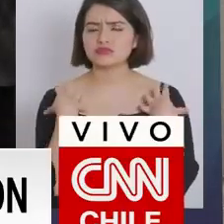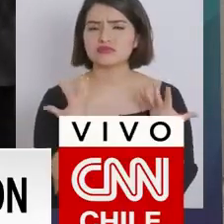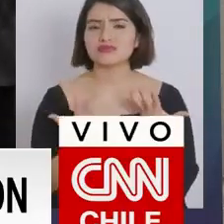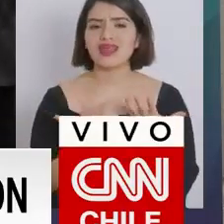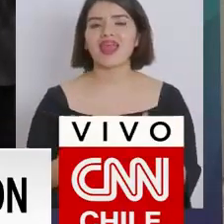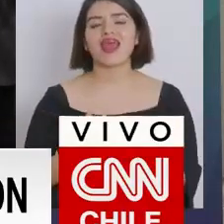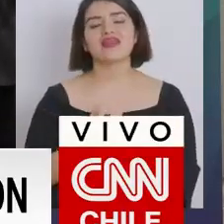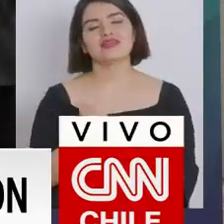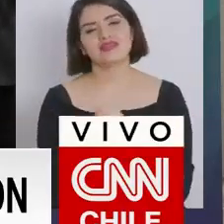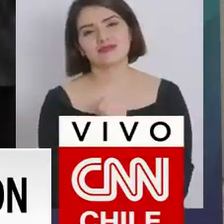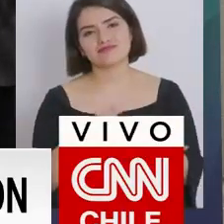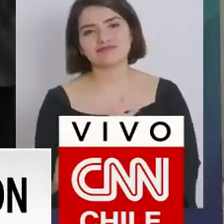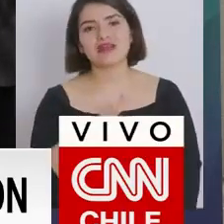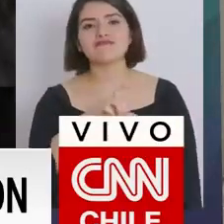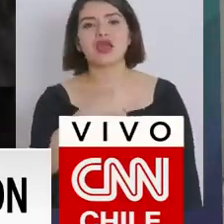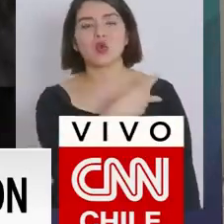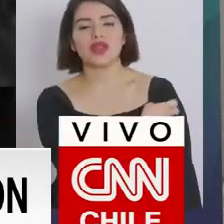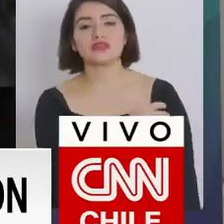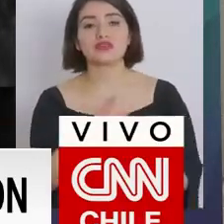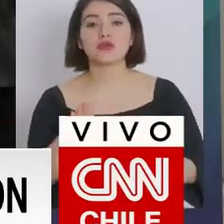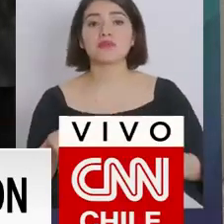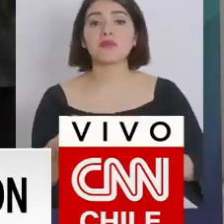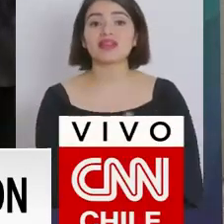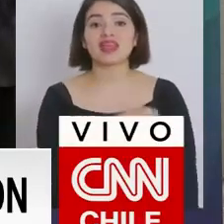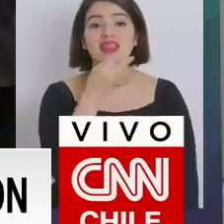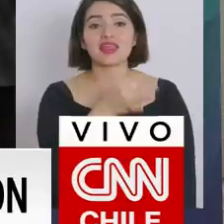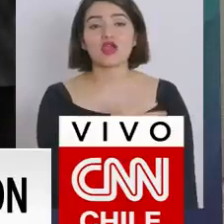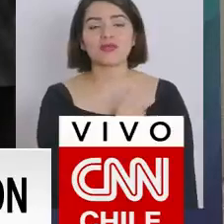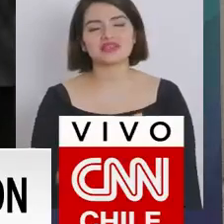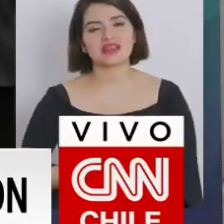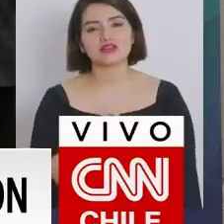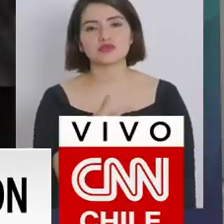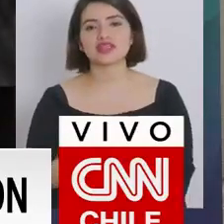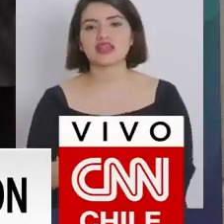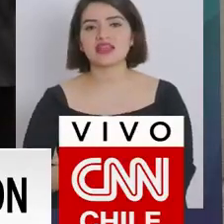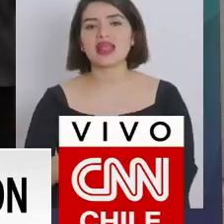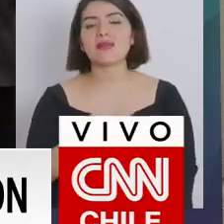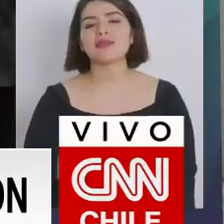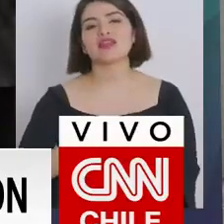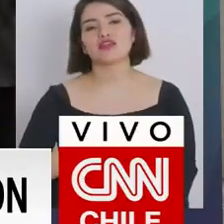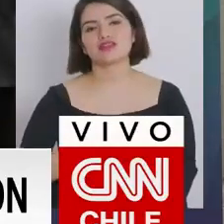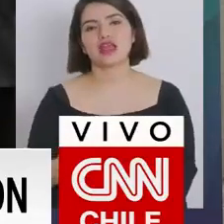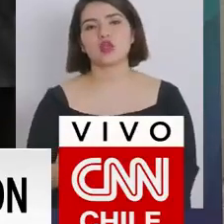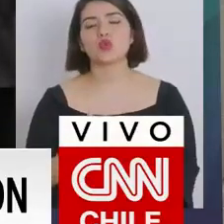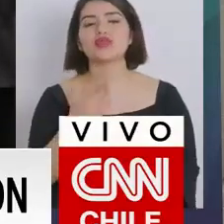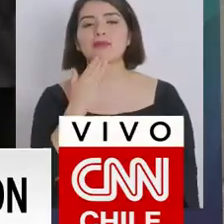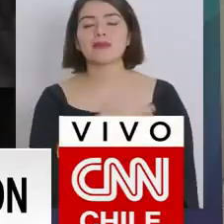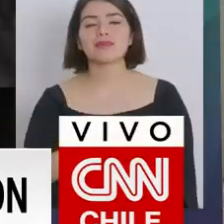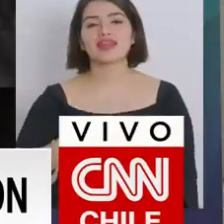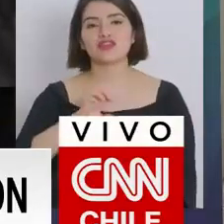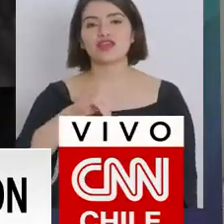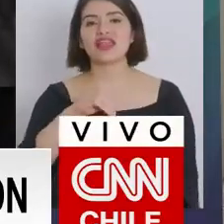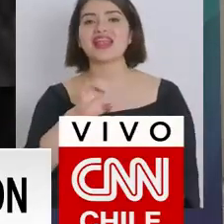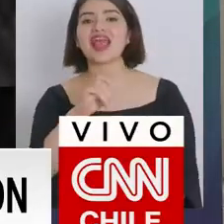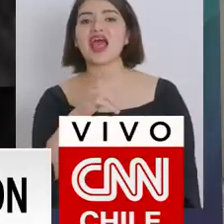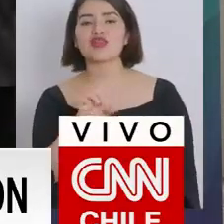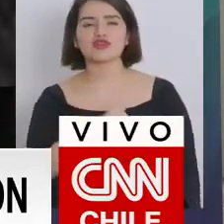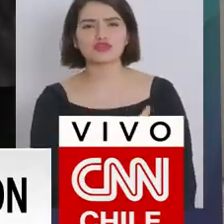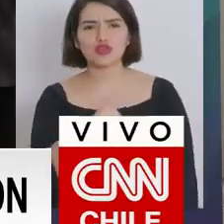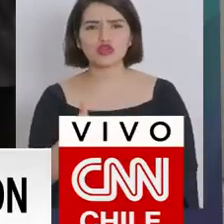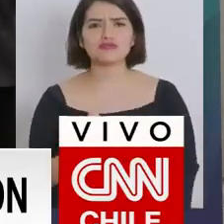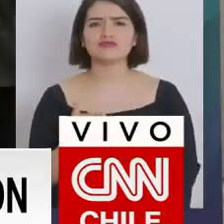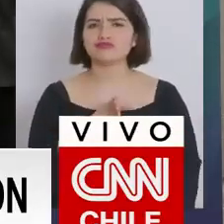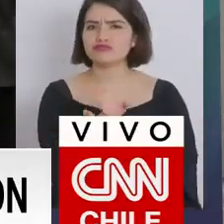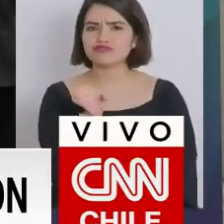vacunación, como ha dicho el presidente, como ha dicho la subsecretaria, el ministro de Salud, el ministro Delgado, están todos desplegados en el territorio de manera que esto pueda funcionar